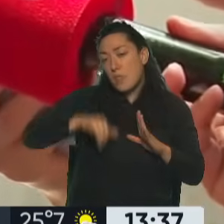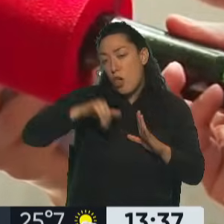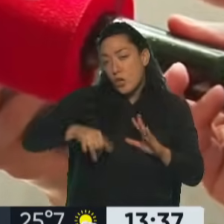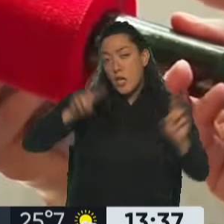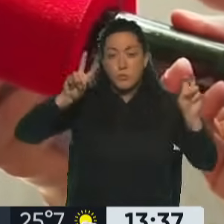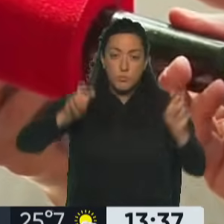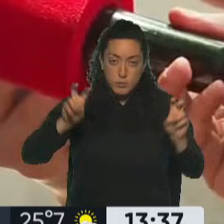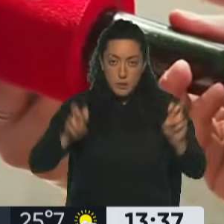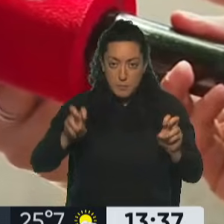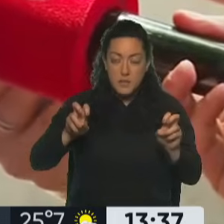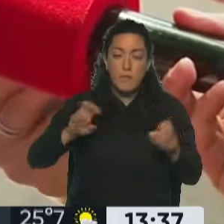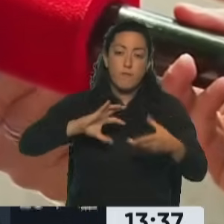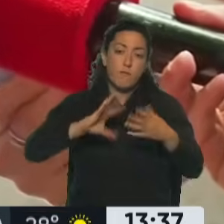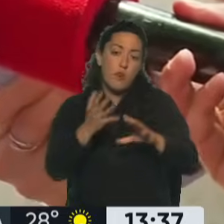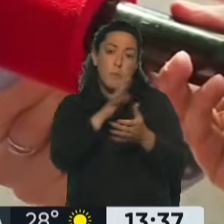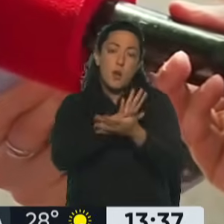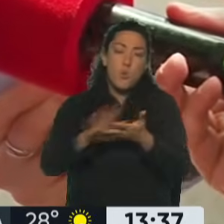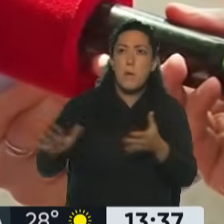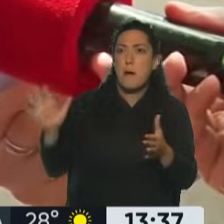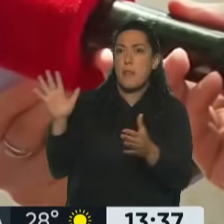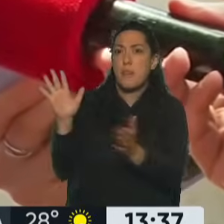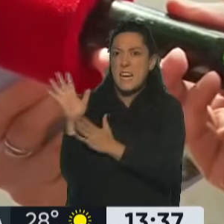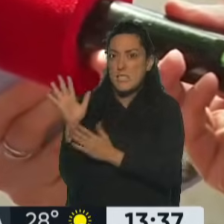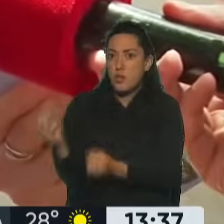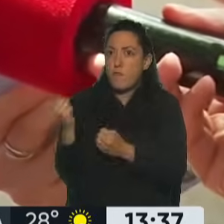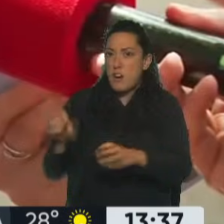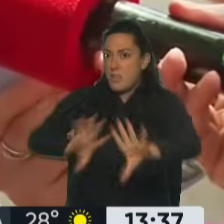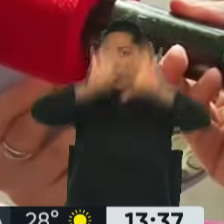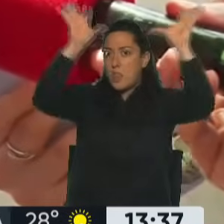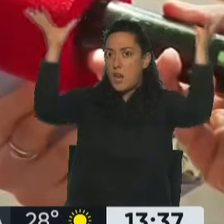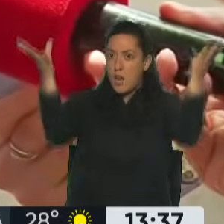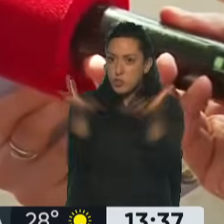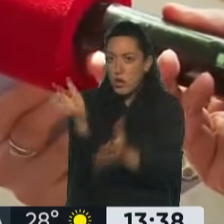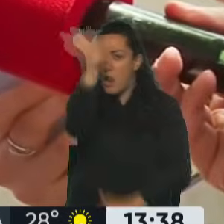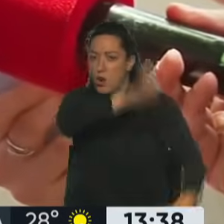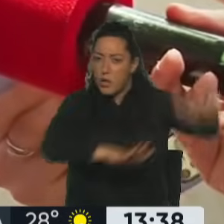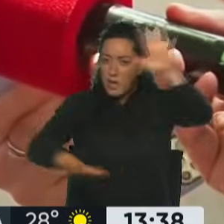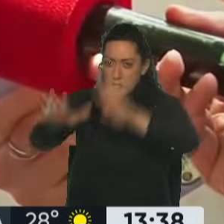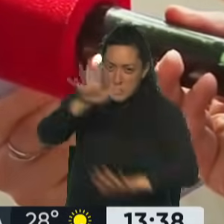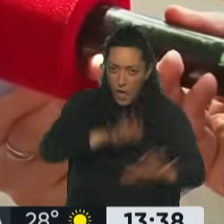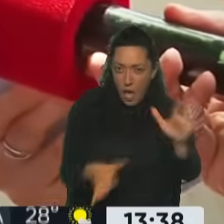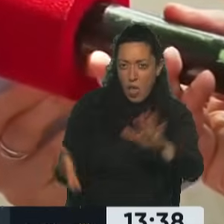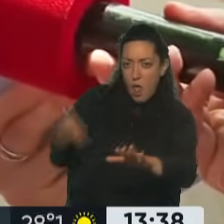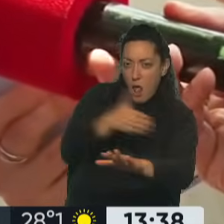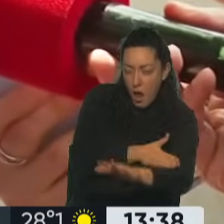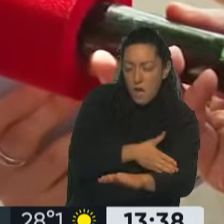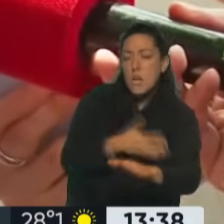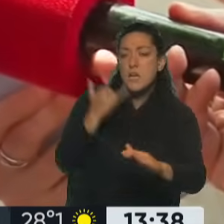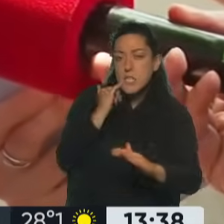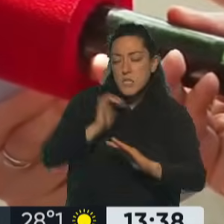una nueva ultraderecha internacional organizada que ha puesto